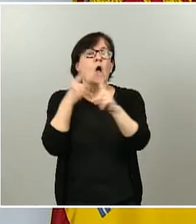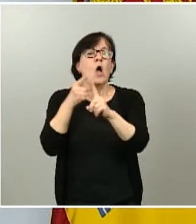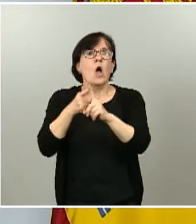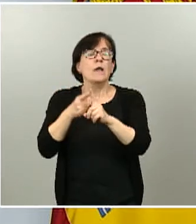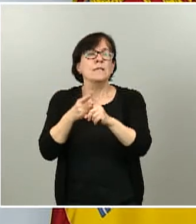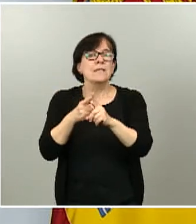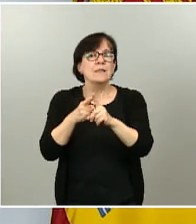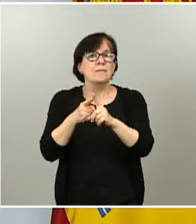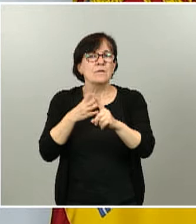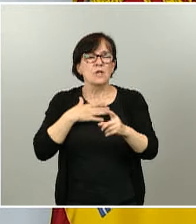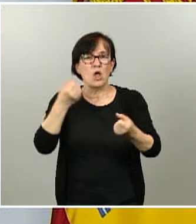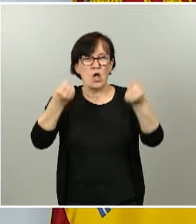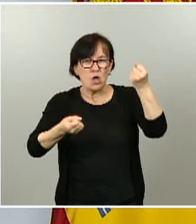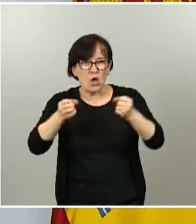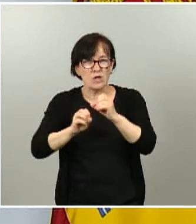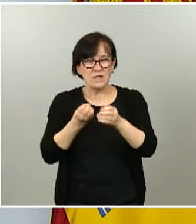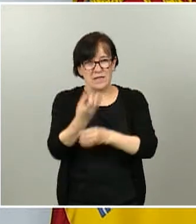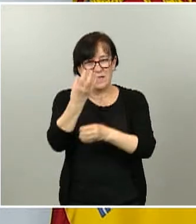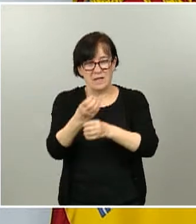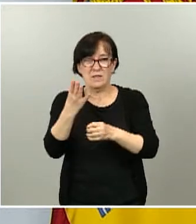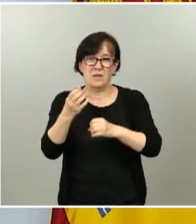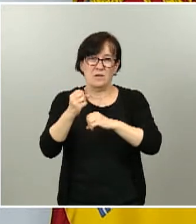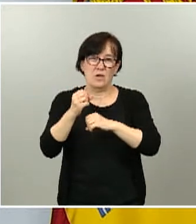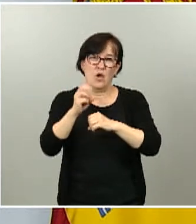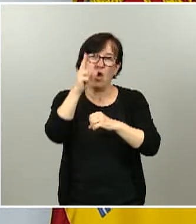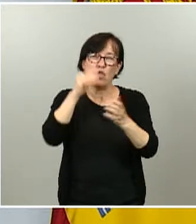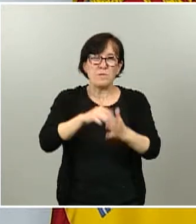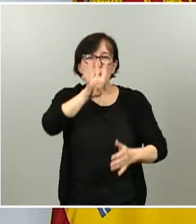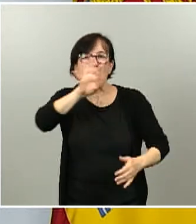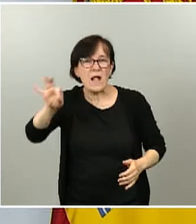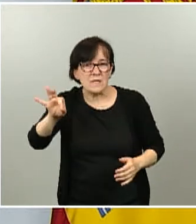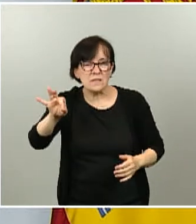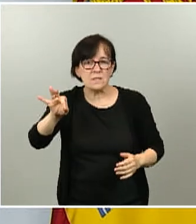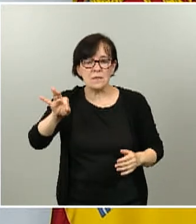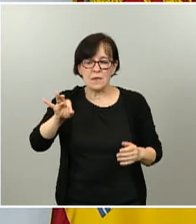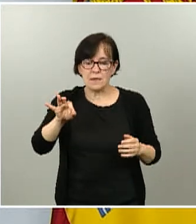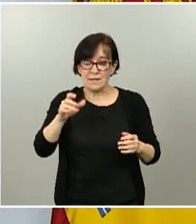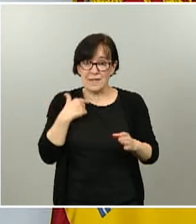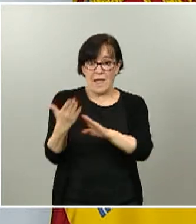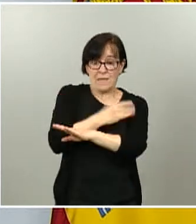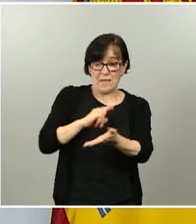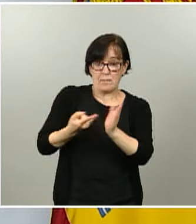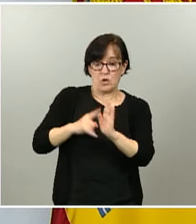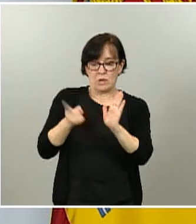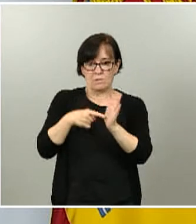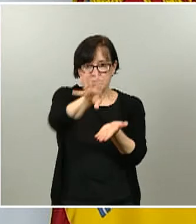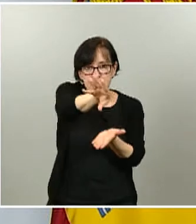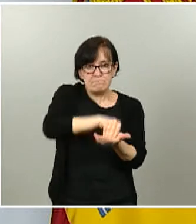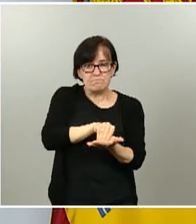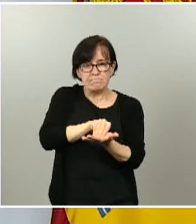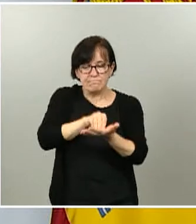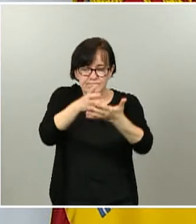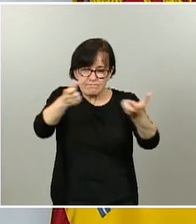coches, de emisiones de coches para el año 2040, lo que hace este anteproyecto de ley es recoger letra a letra